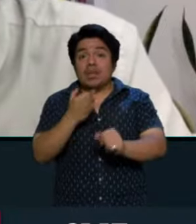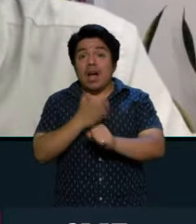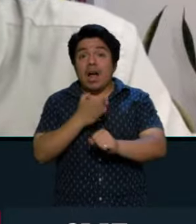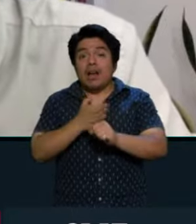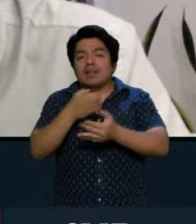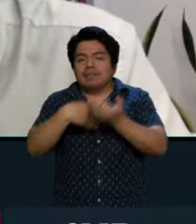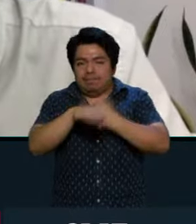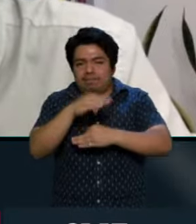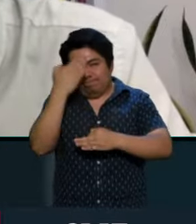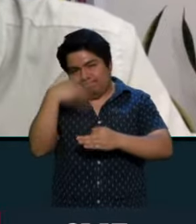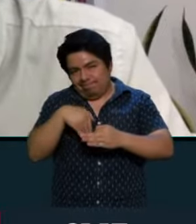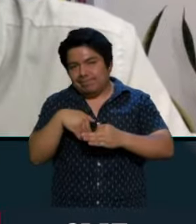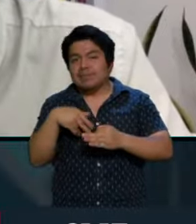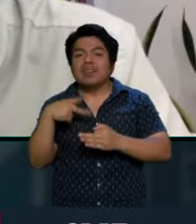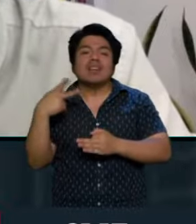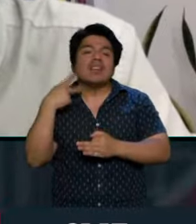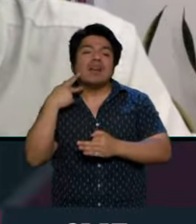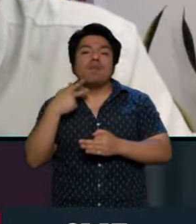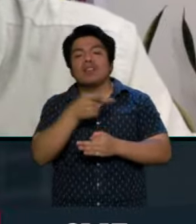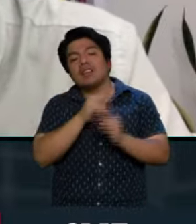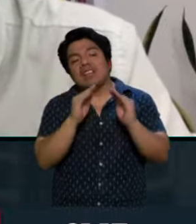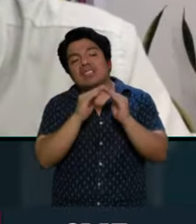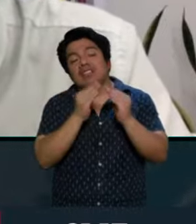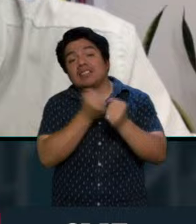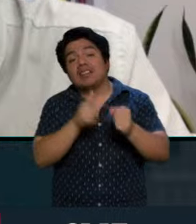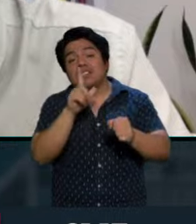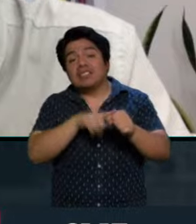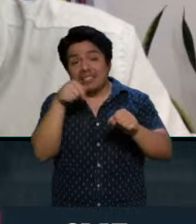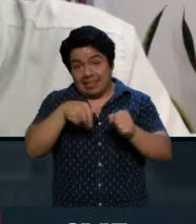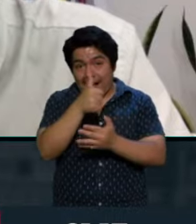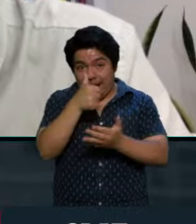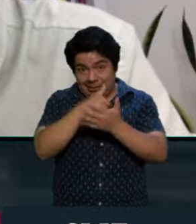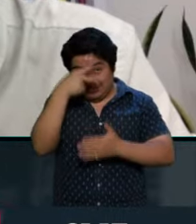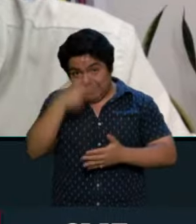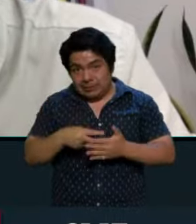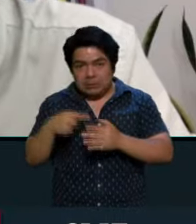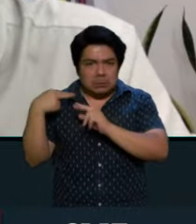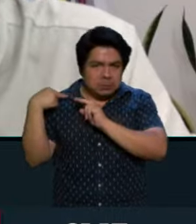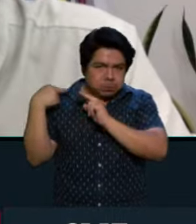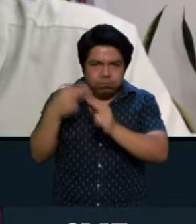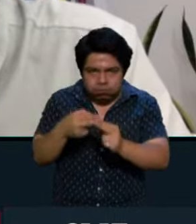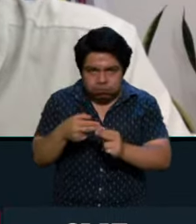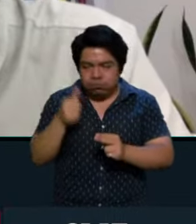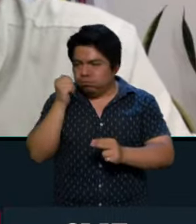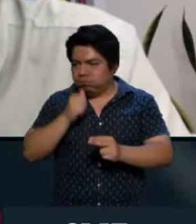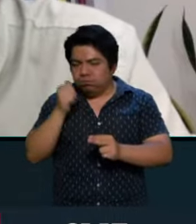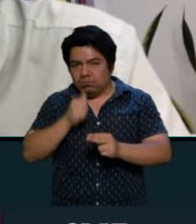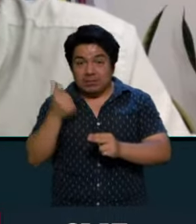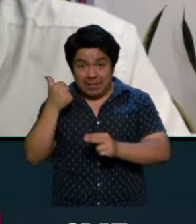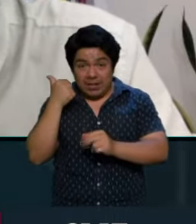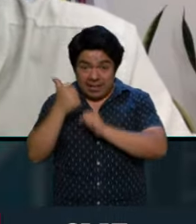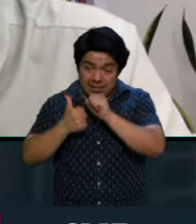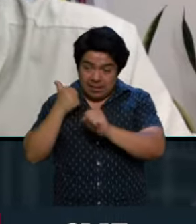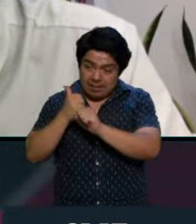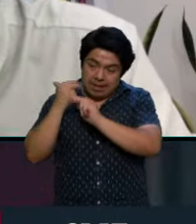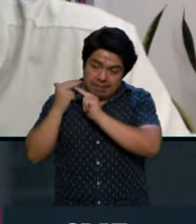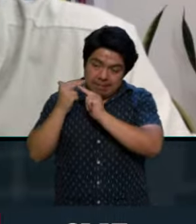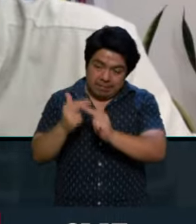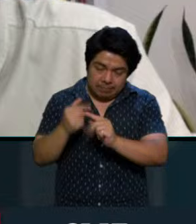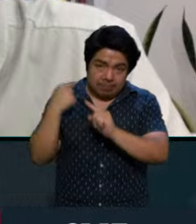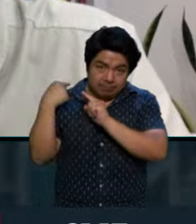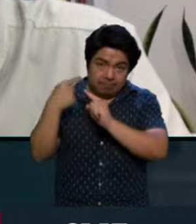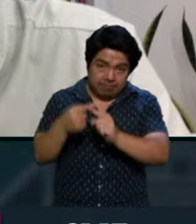reforzamiento de la política de vivienda social de la ciudad que ha tenido lugar durante todo el sexenio, iniciado